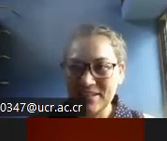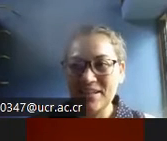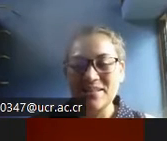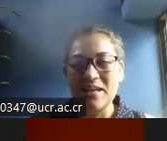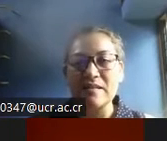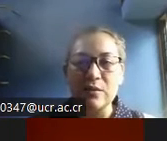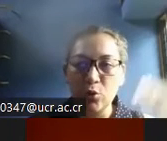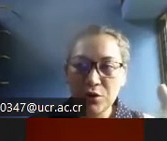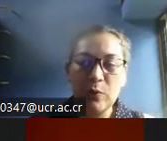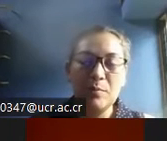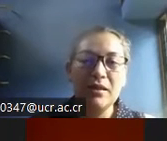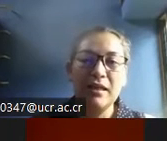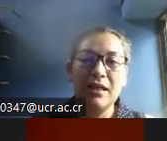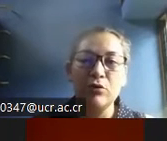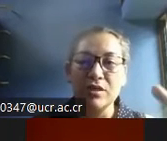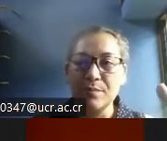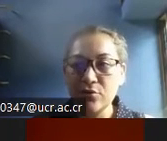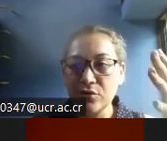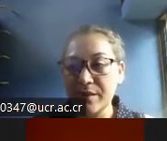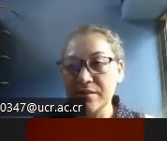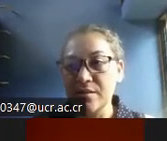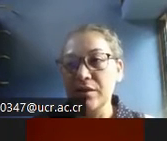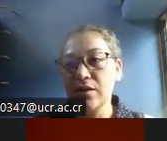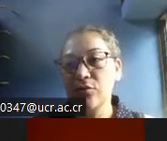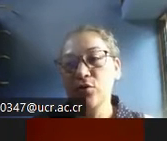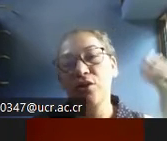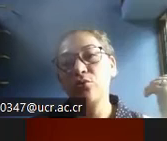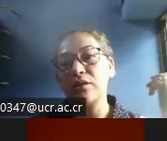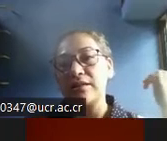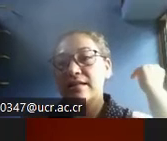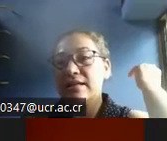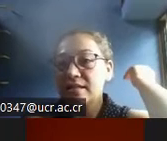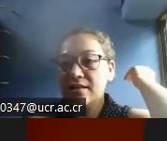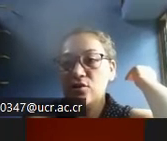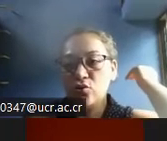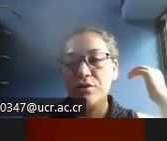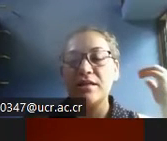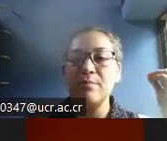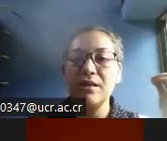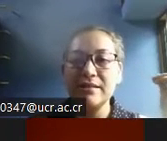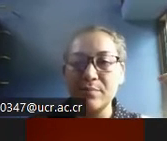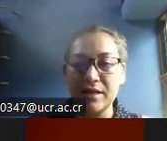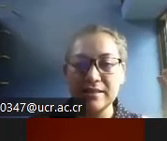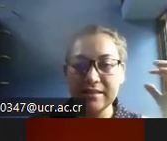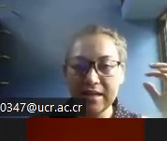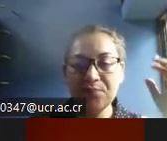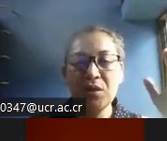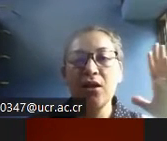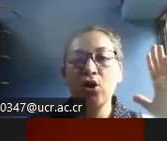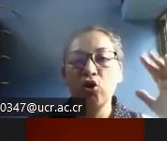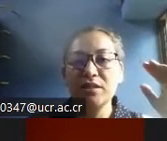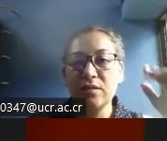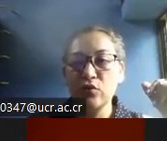quieren hacerla desde ahí. Si no, igualmente en los espacios participativos pueden utilizar el chat de Zoom y participar desde